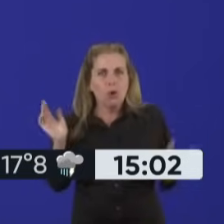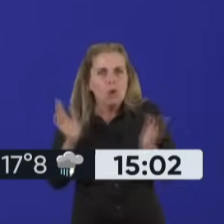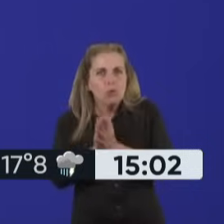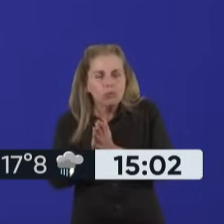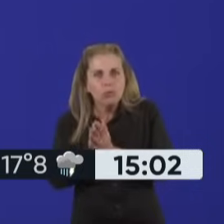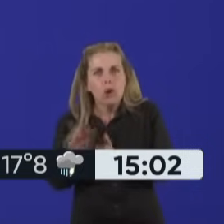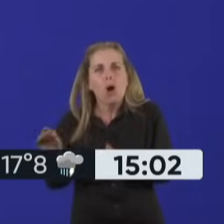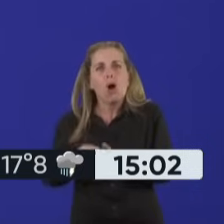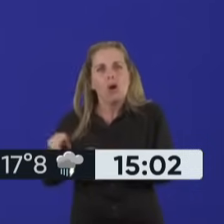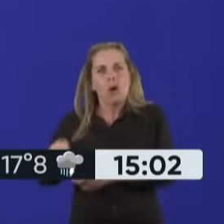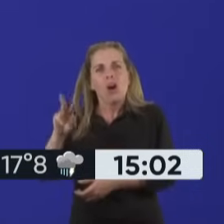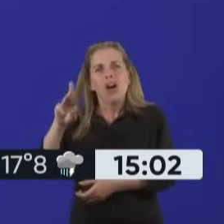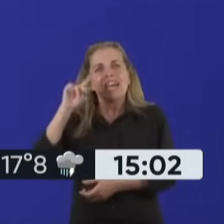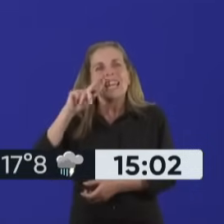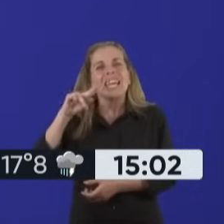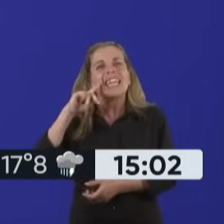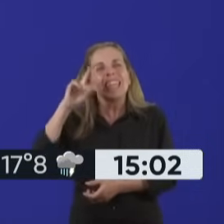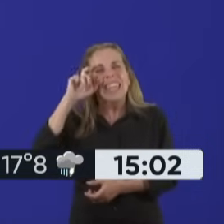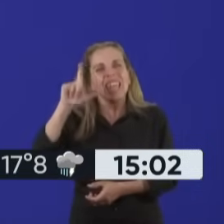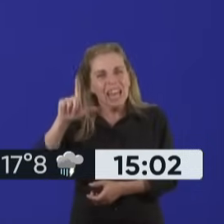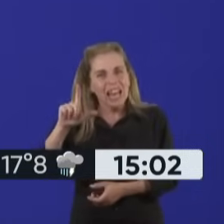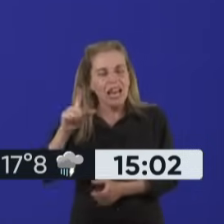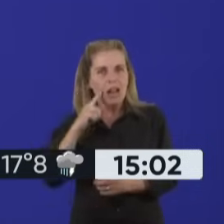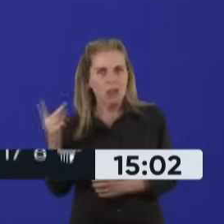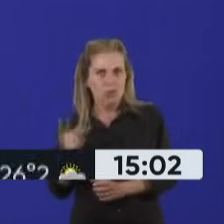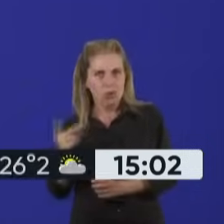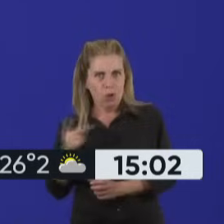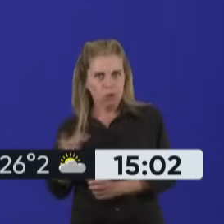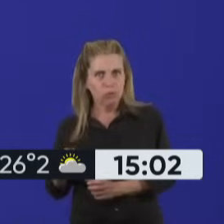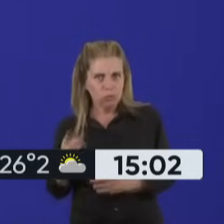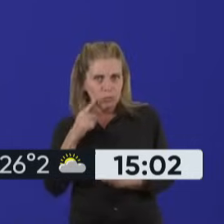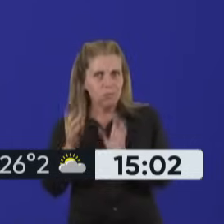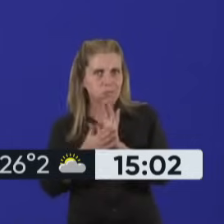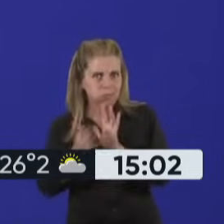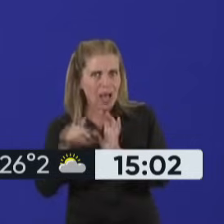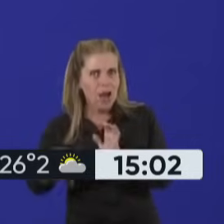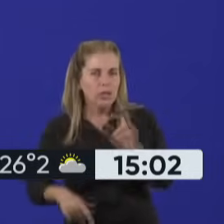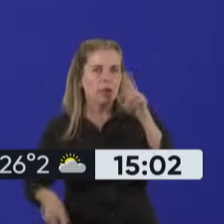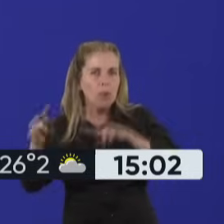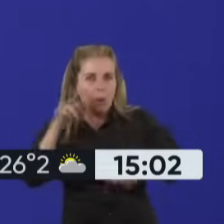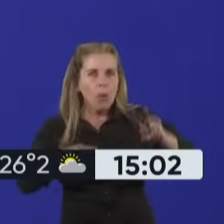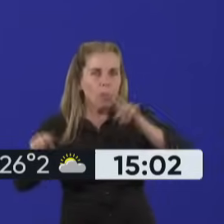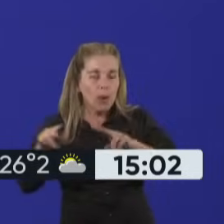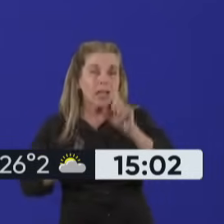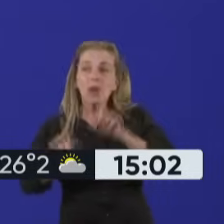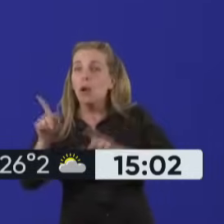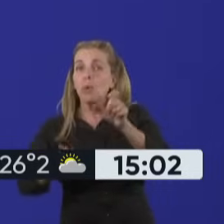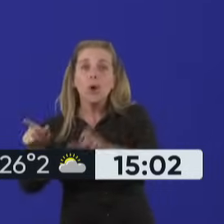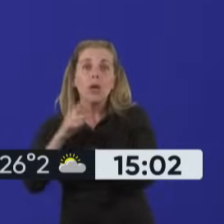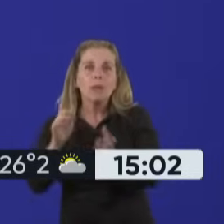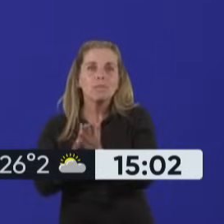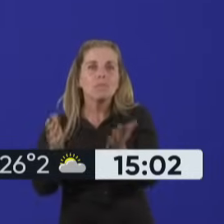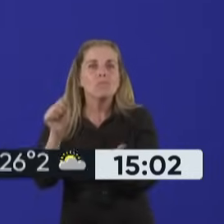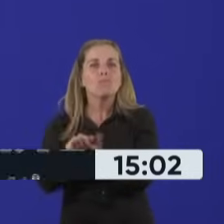Reidel acabamos de demostrar, y ahora estamos buscando el journal que nos publique lo